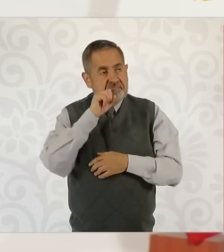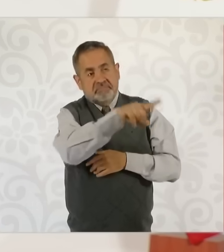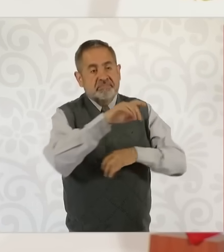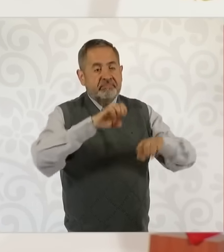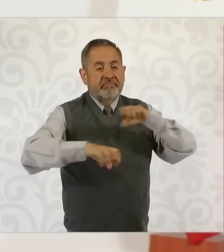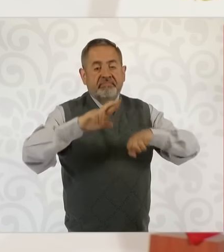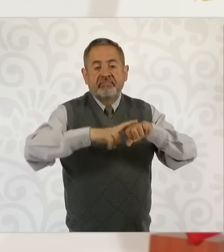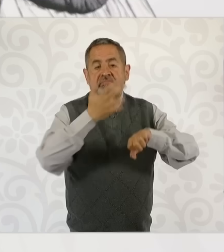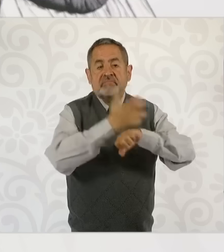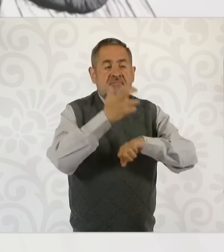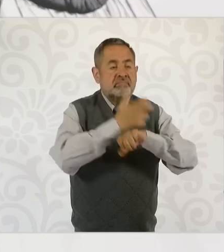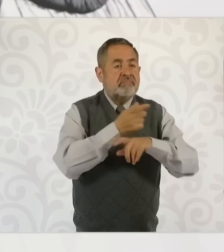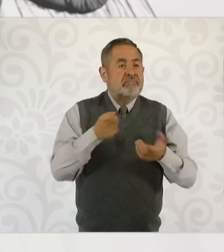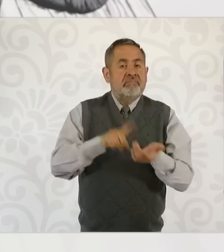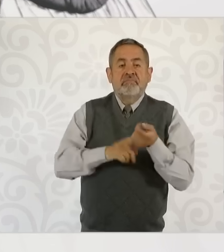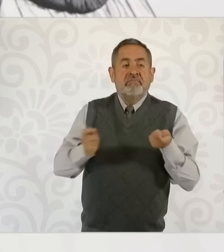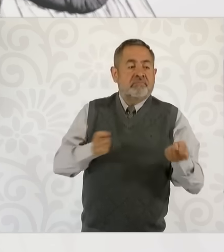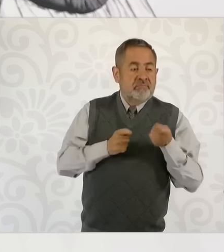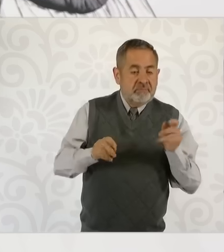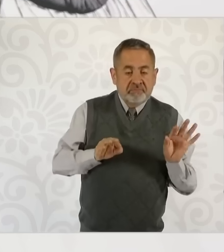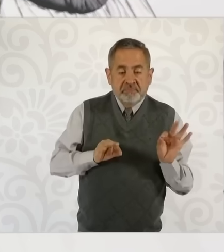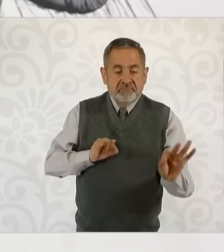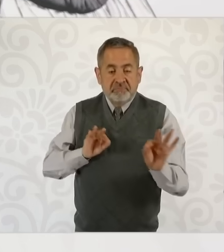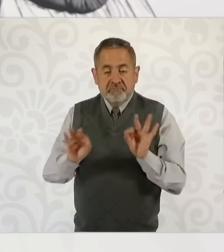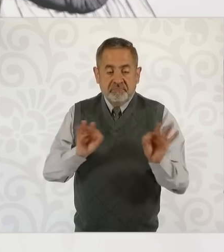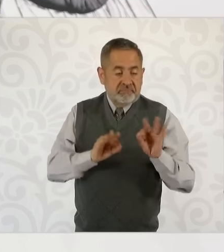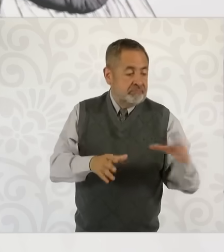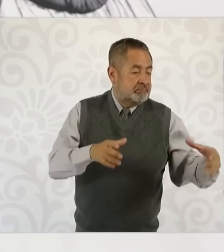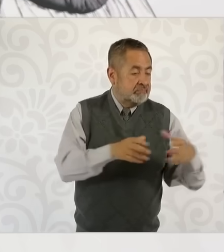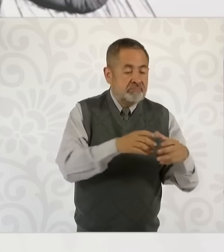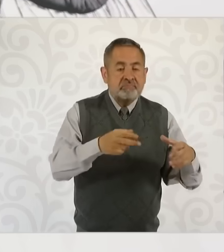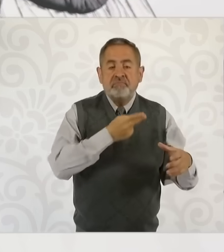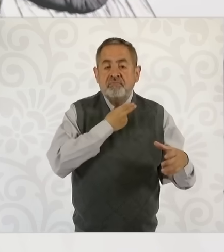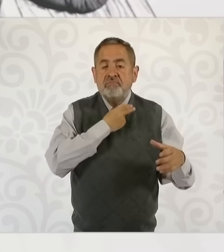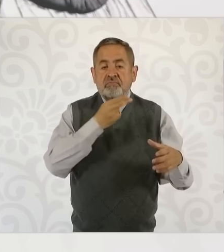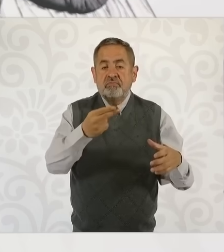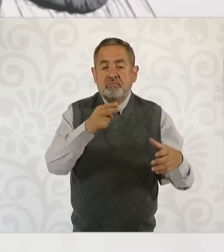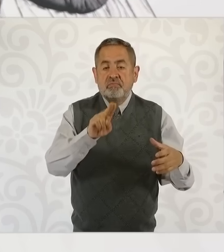en México para el golpe de Estado de Victoriano Huerta contra Madero.